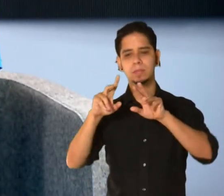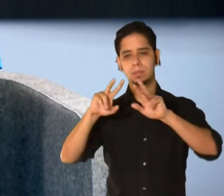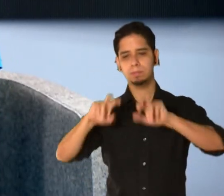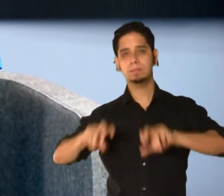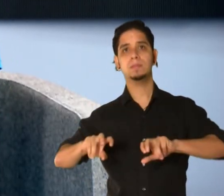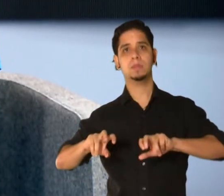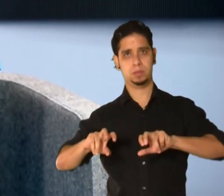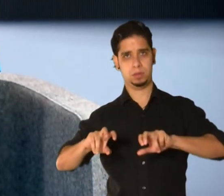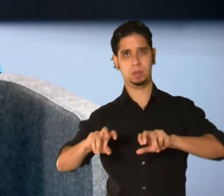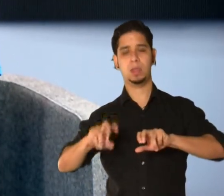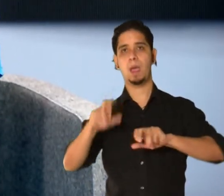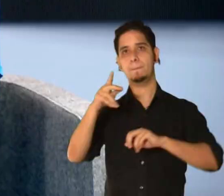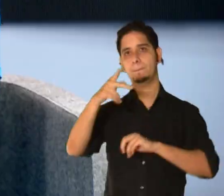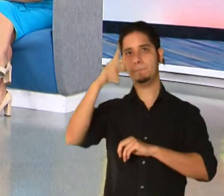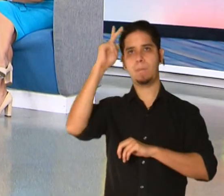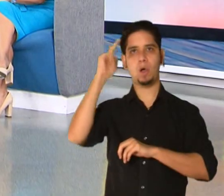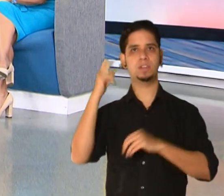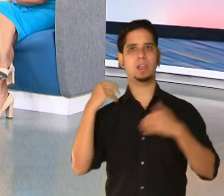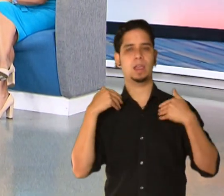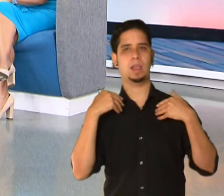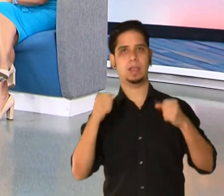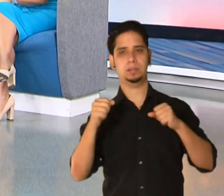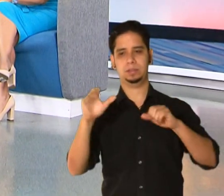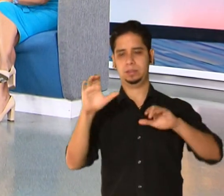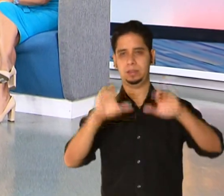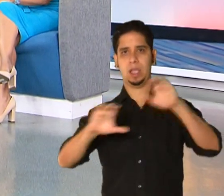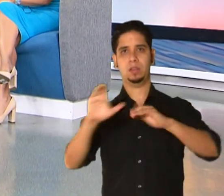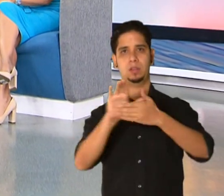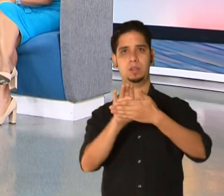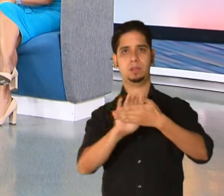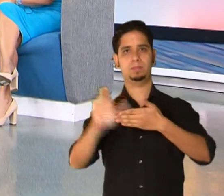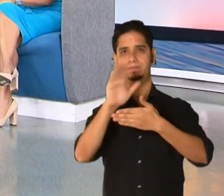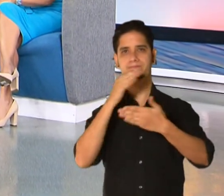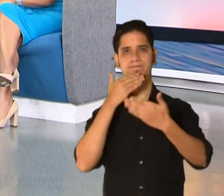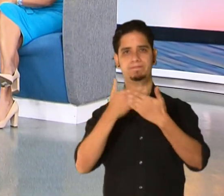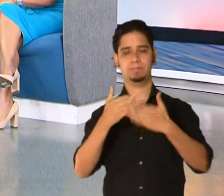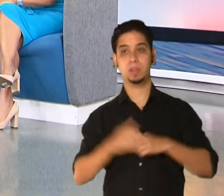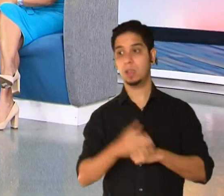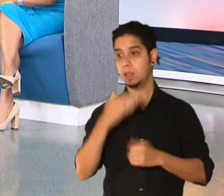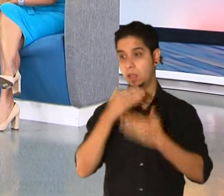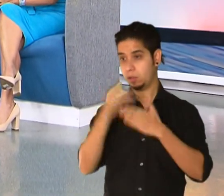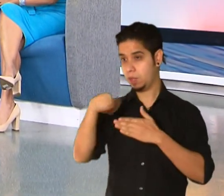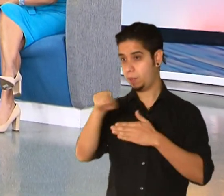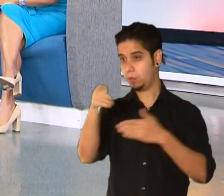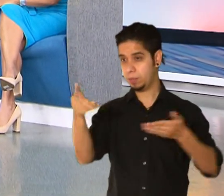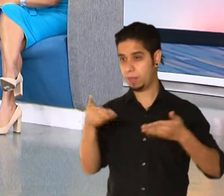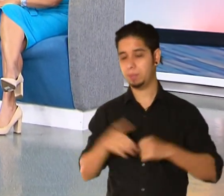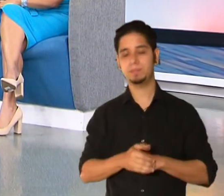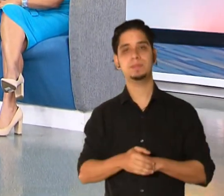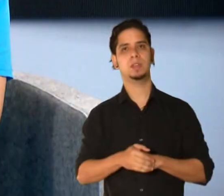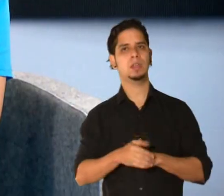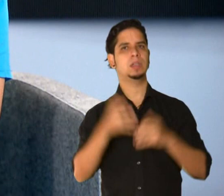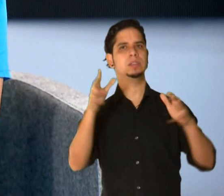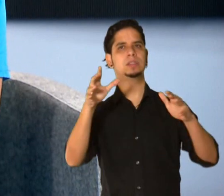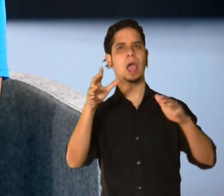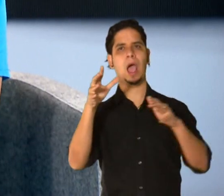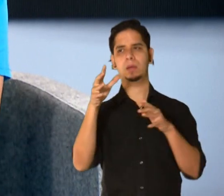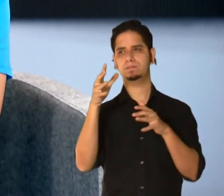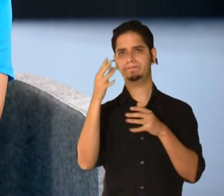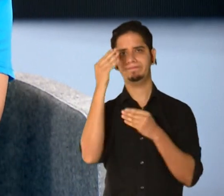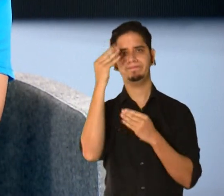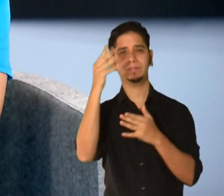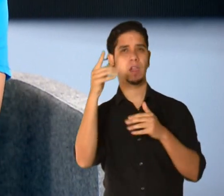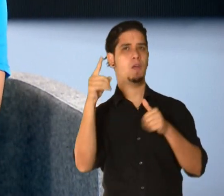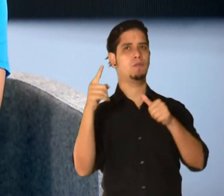Health Sciences University. Gracias por acompañarnos, doctor. Buenas tardes y muchas gracias por la invitación. Bueno, ya dijimos que es el primer estudio. ¿En